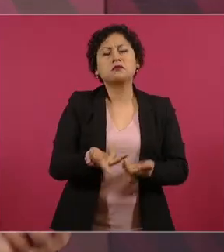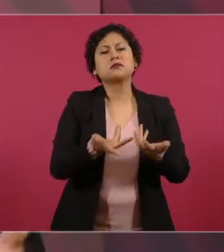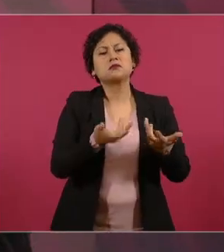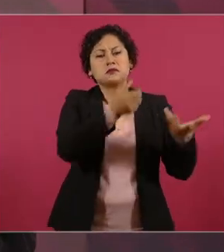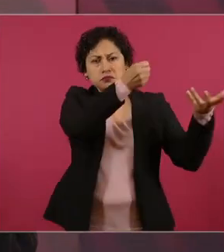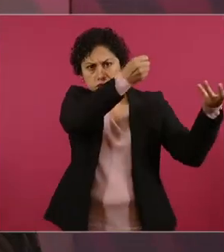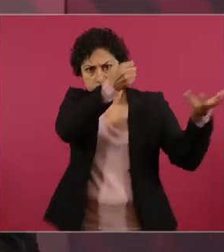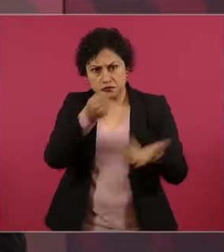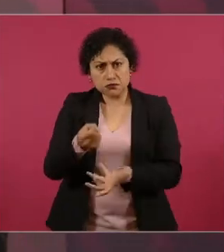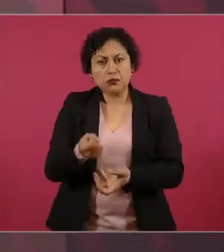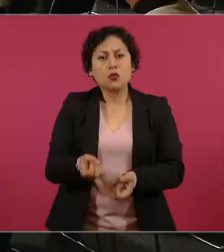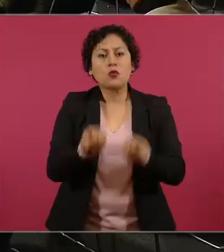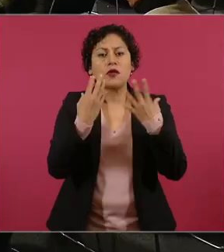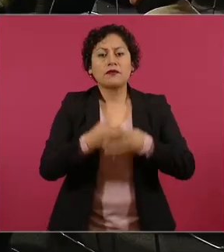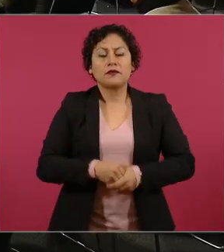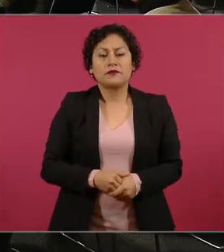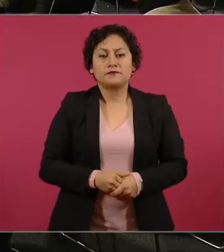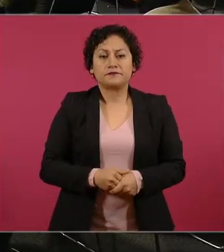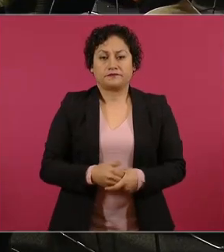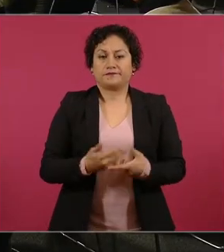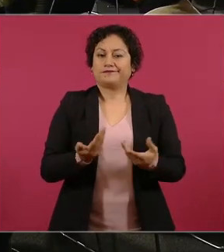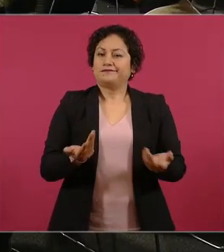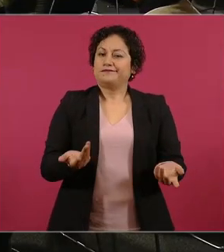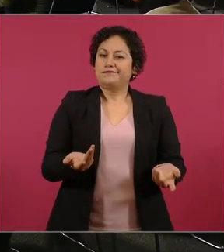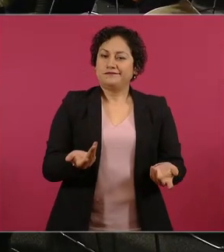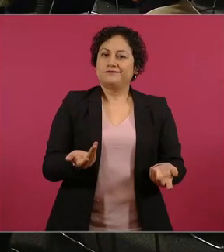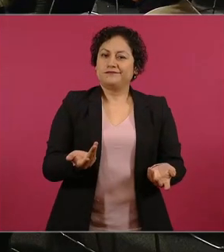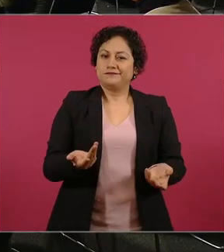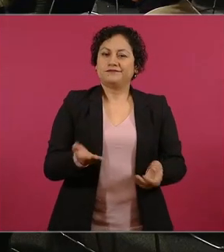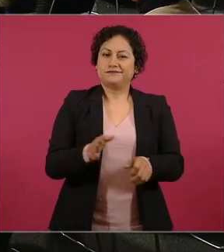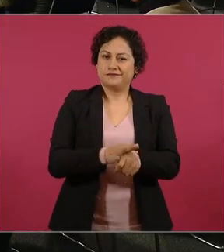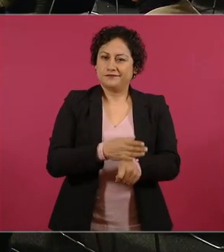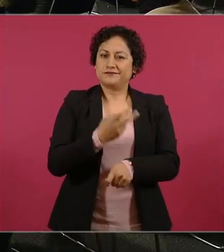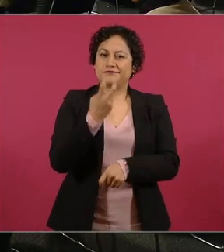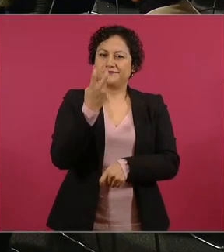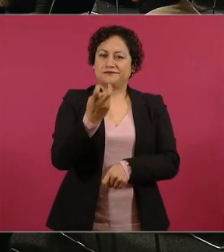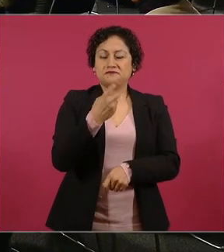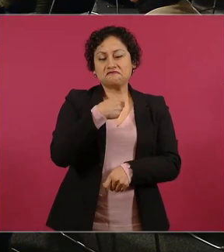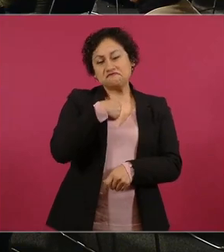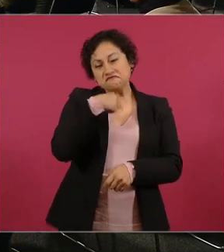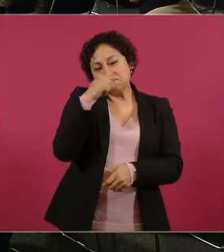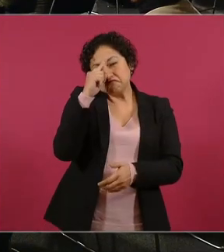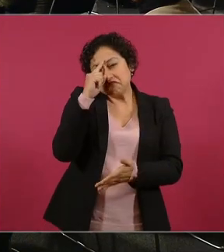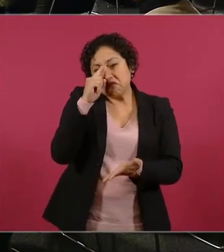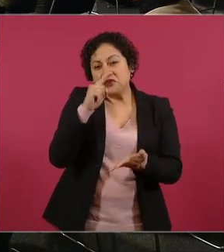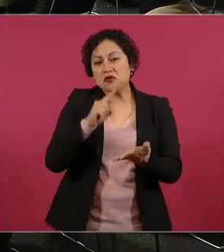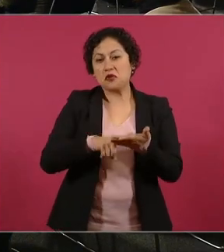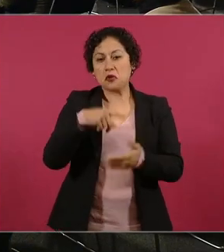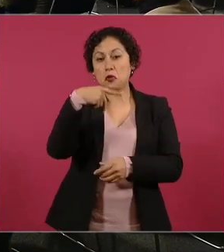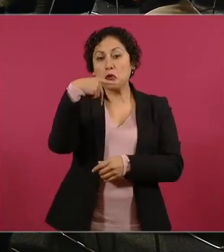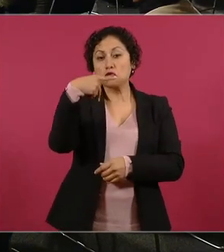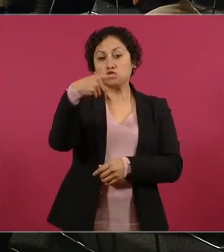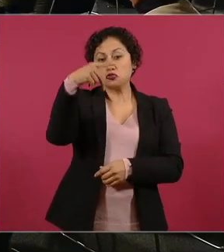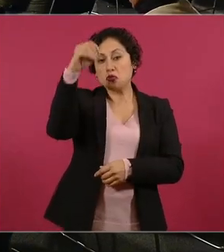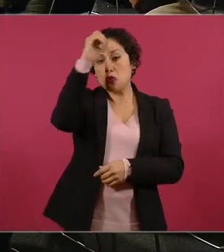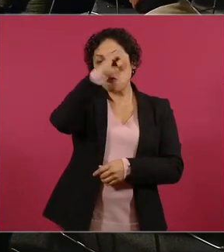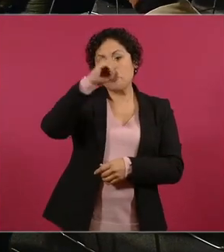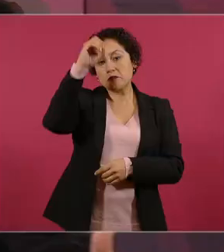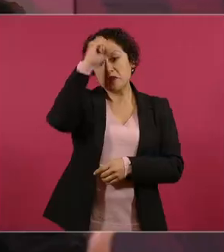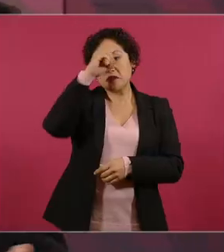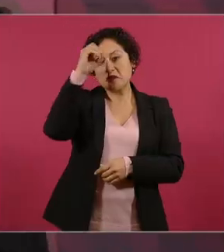Entonces, es muy demagógica la postura. Vamos a cerrar